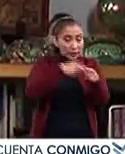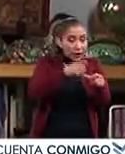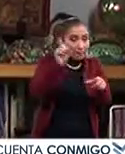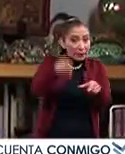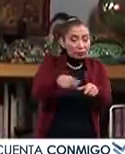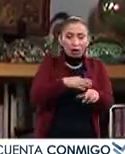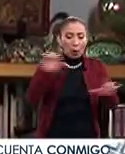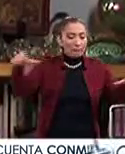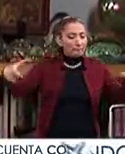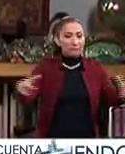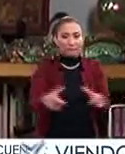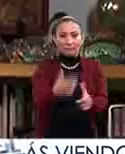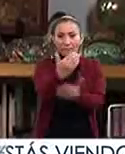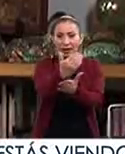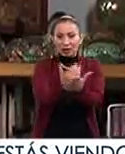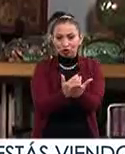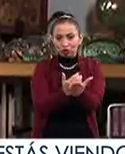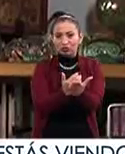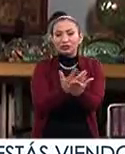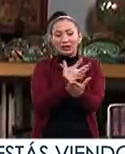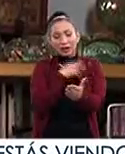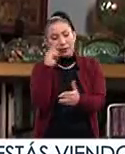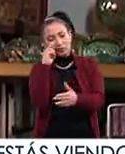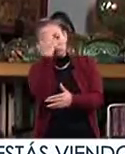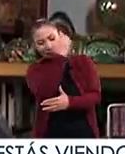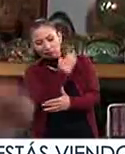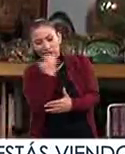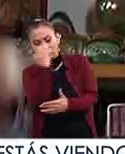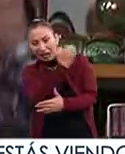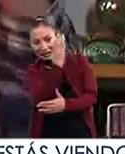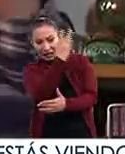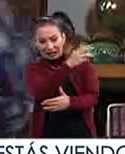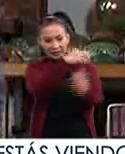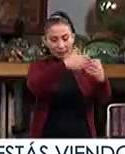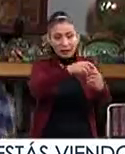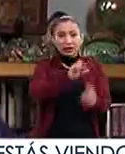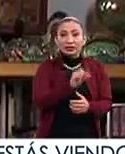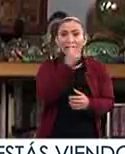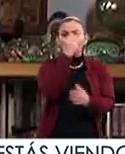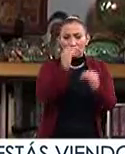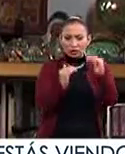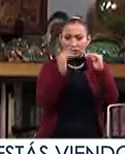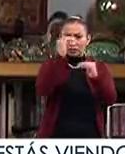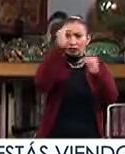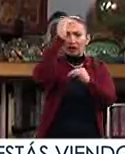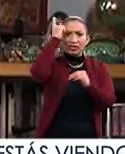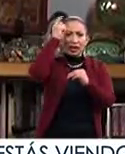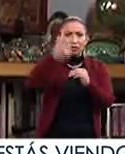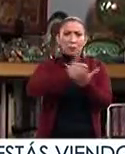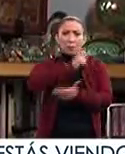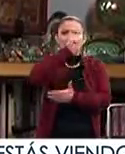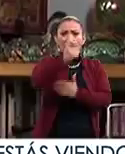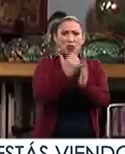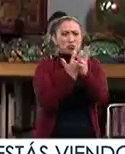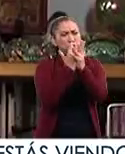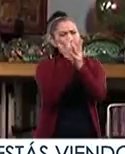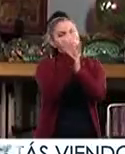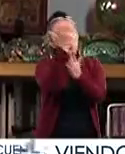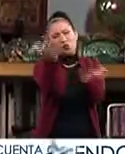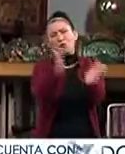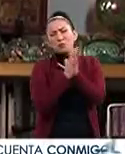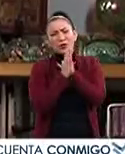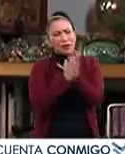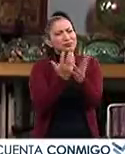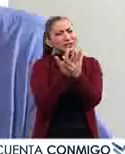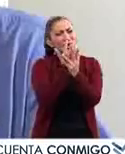muchas tenías? menos de las que hay. Tenemos un marco de, entre las 3 empresas, 72 niveles de dirección con salarios muy exagerados,